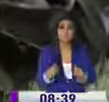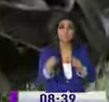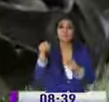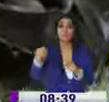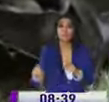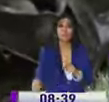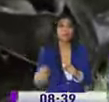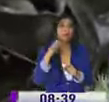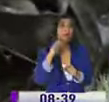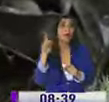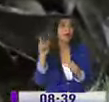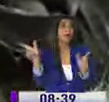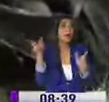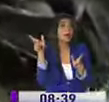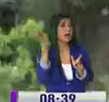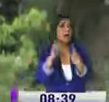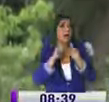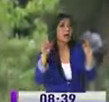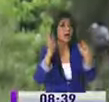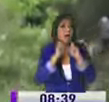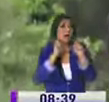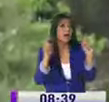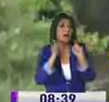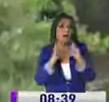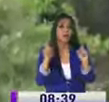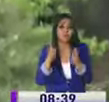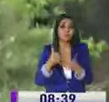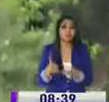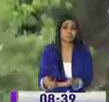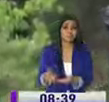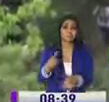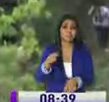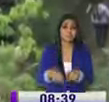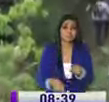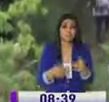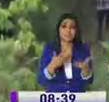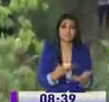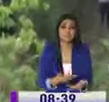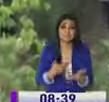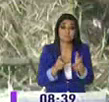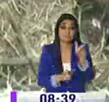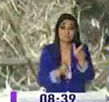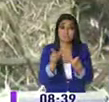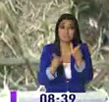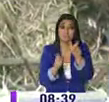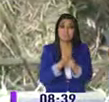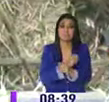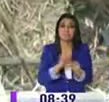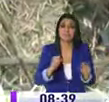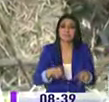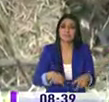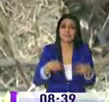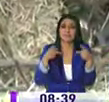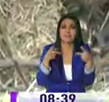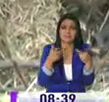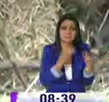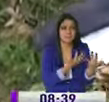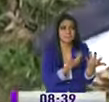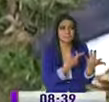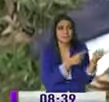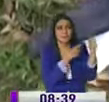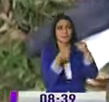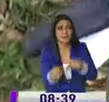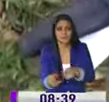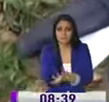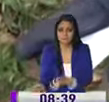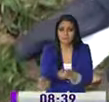auxilio que salían desde la parte baja y nada podían hacer solo esperaban que lleguen socorristas para poder descender y empezar las tareas de evacuación